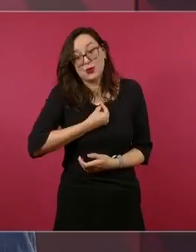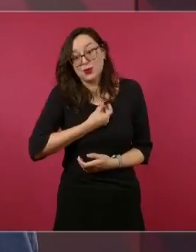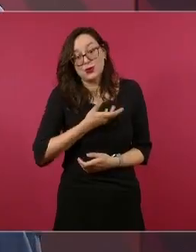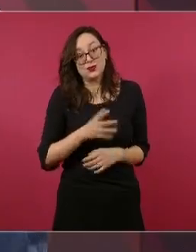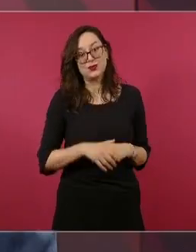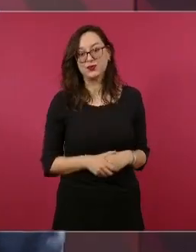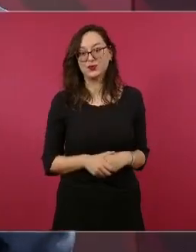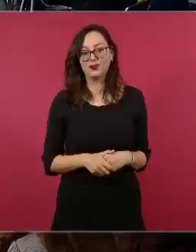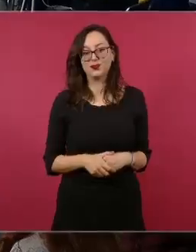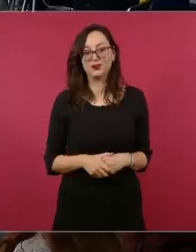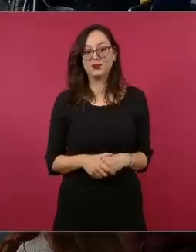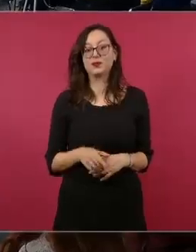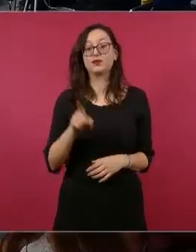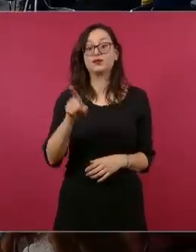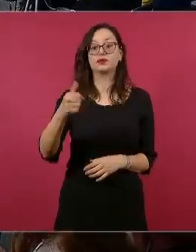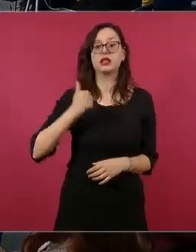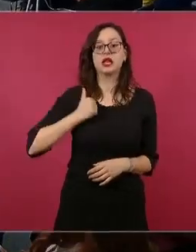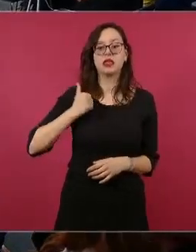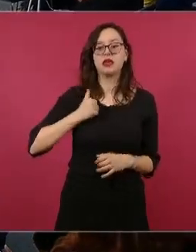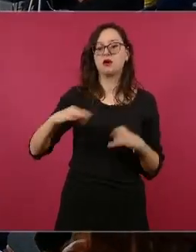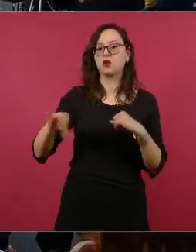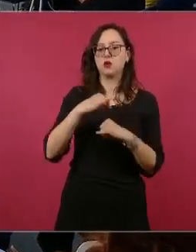pero bueno vámonos con Canadá ya